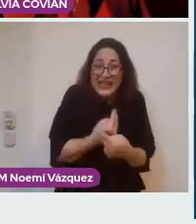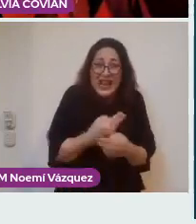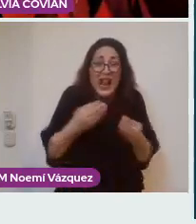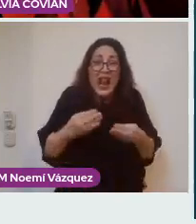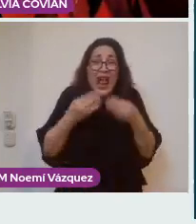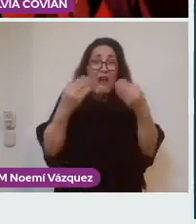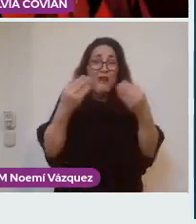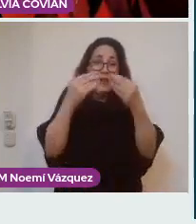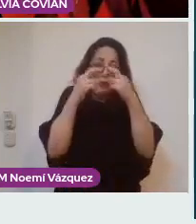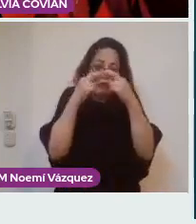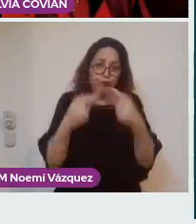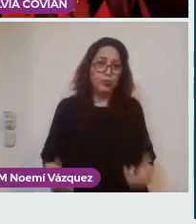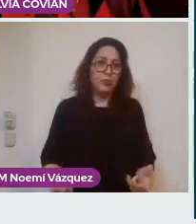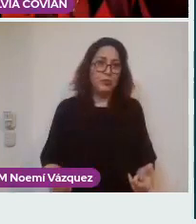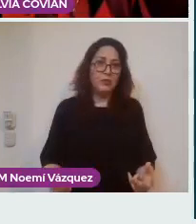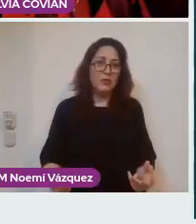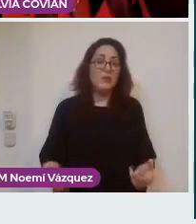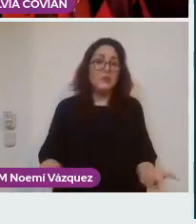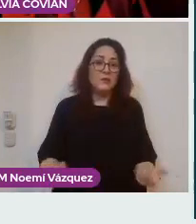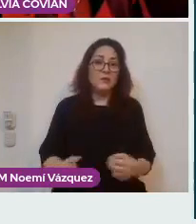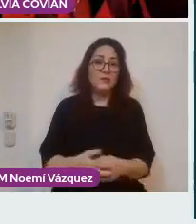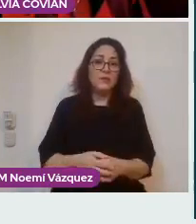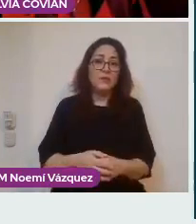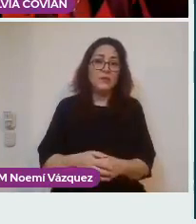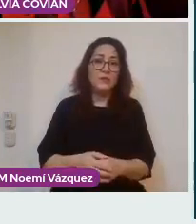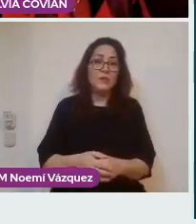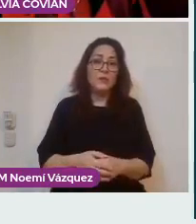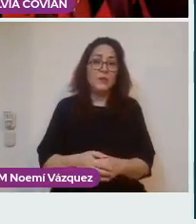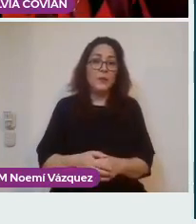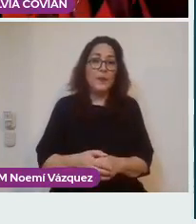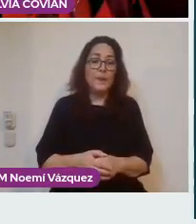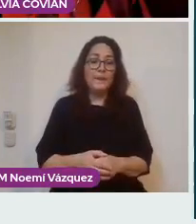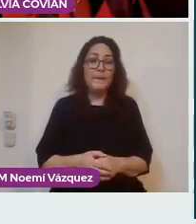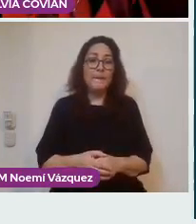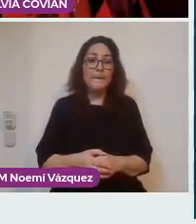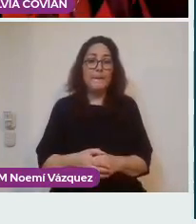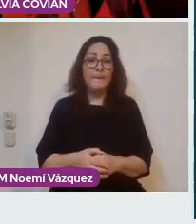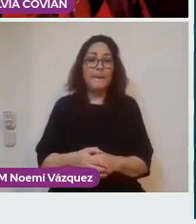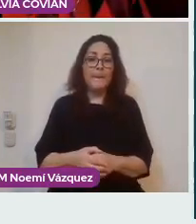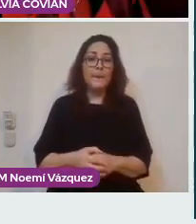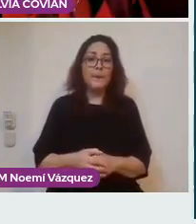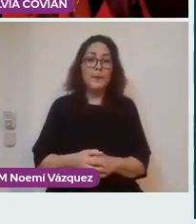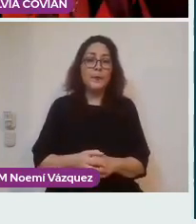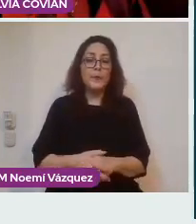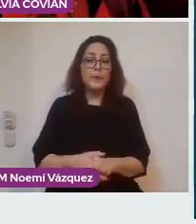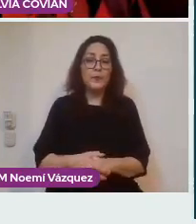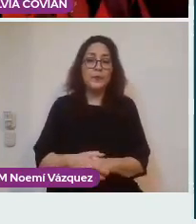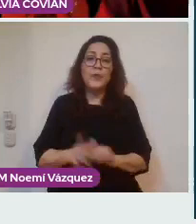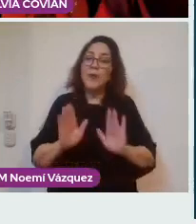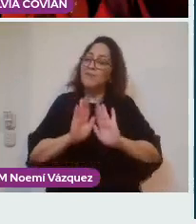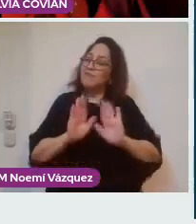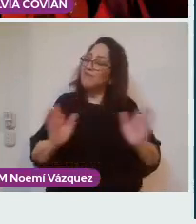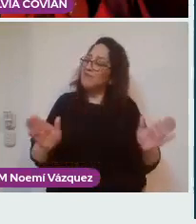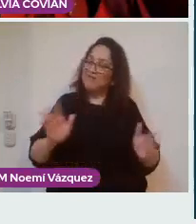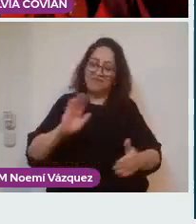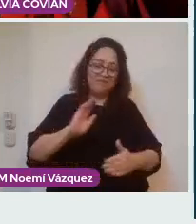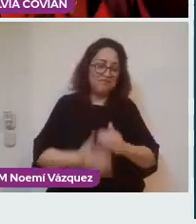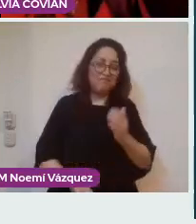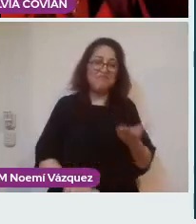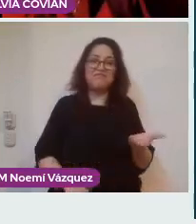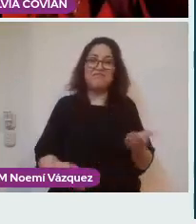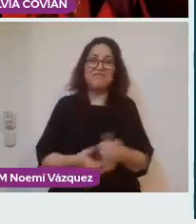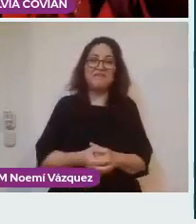lidiar. Y entonces estos trastornos representan ambos distintas estrategias, tanto la bulimia como la